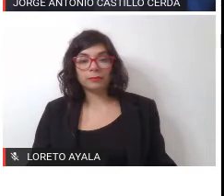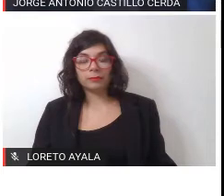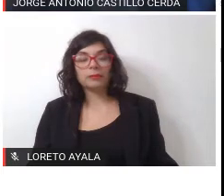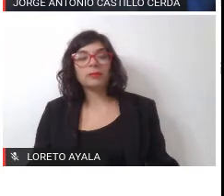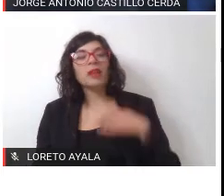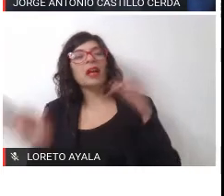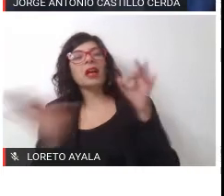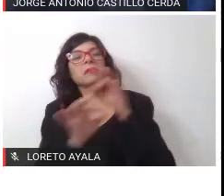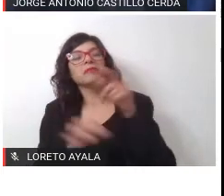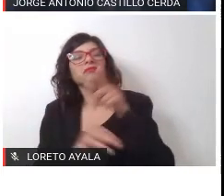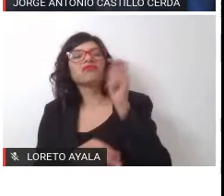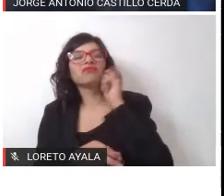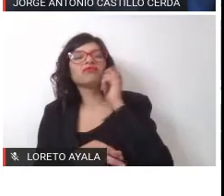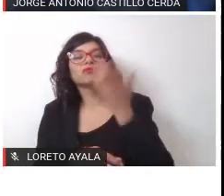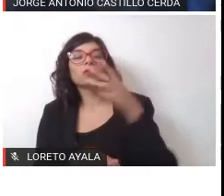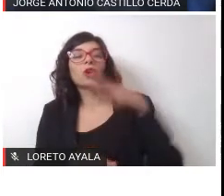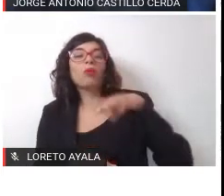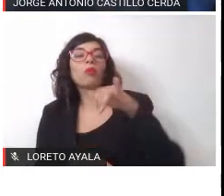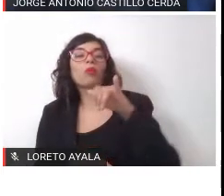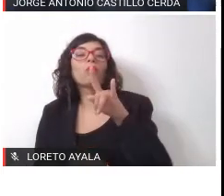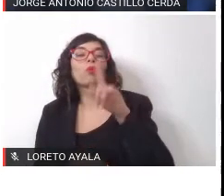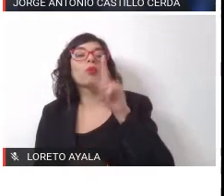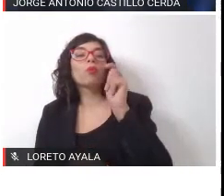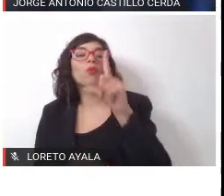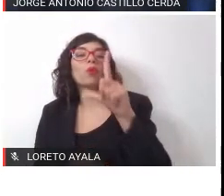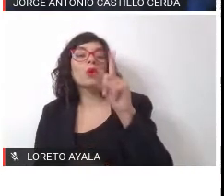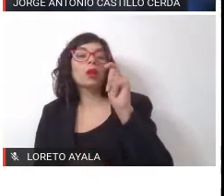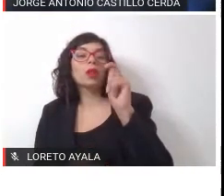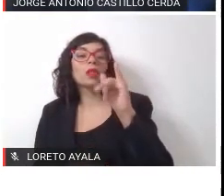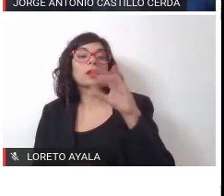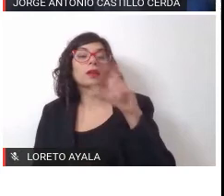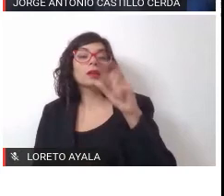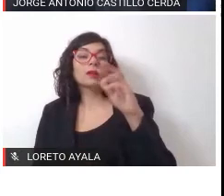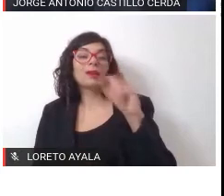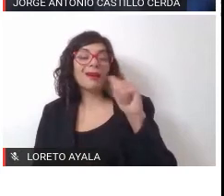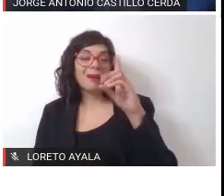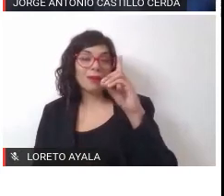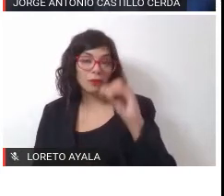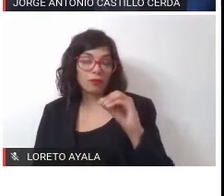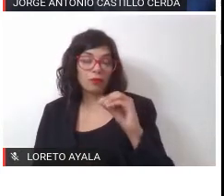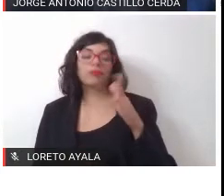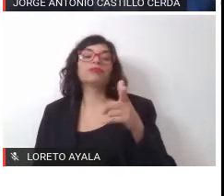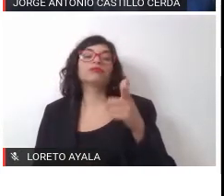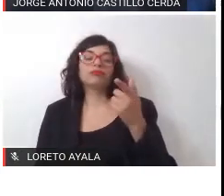Para los que no conocen o no trabajan en el mundo rural,